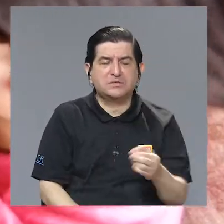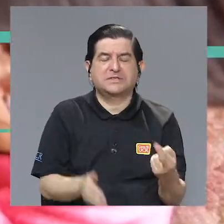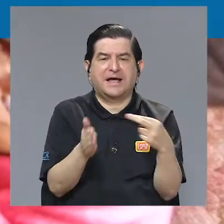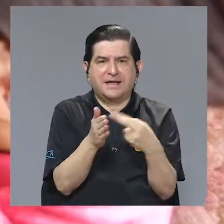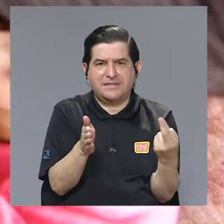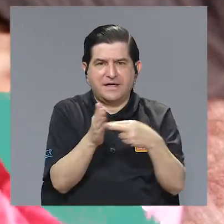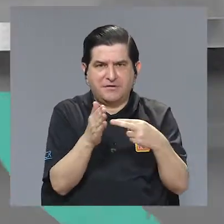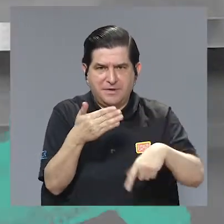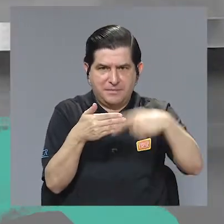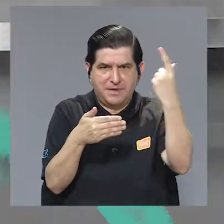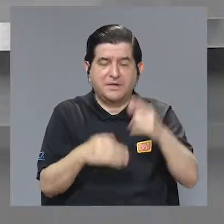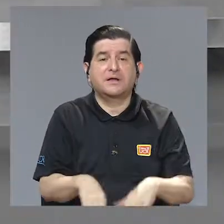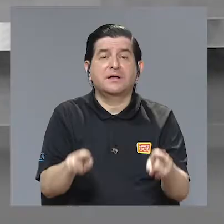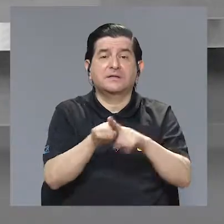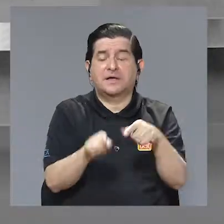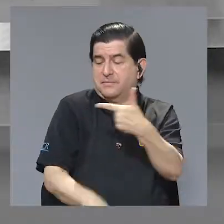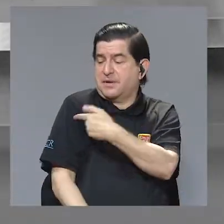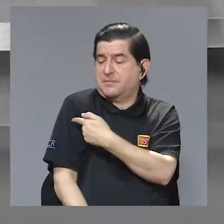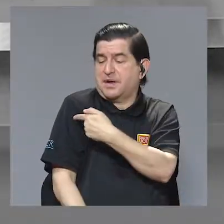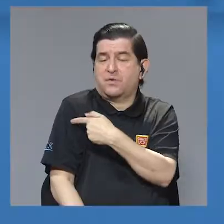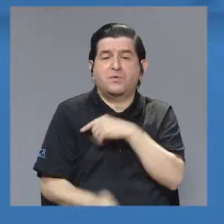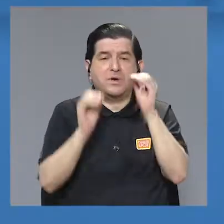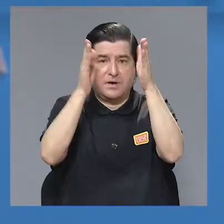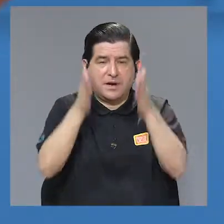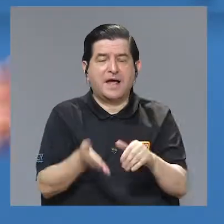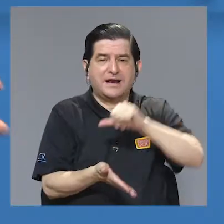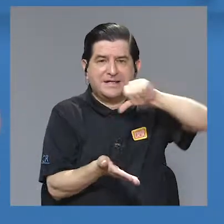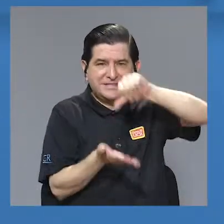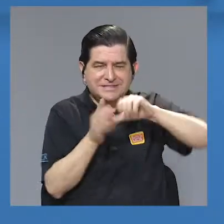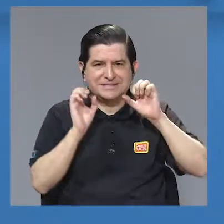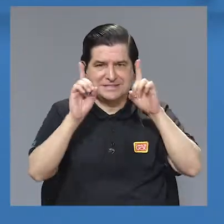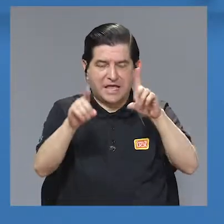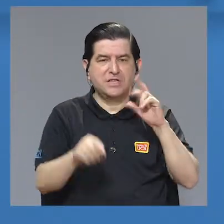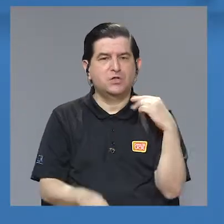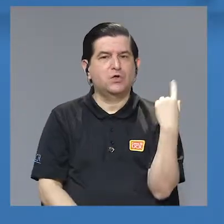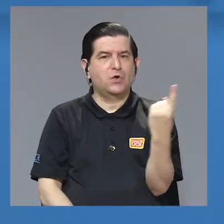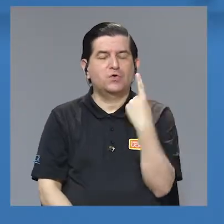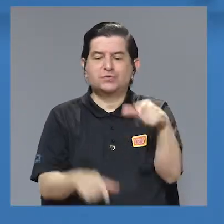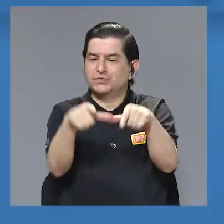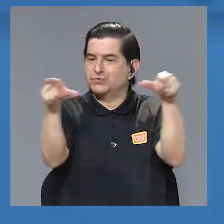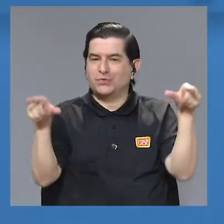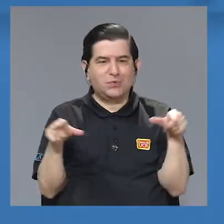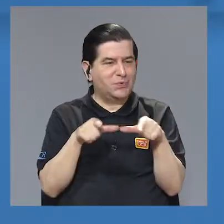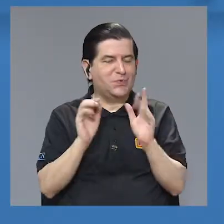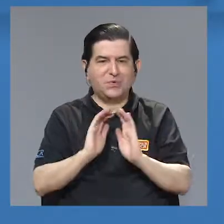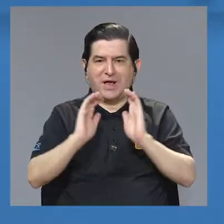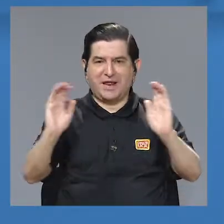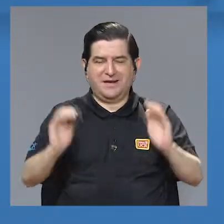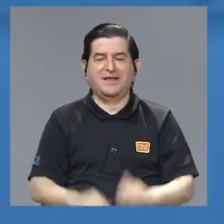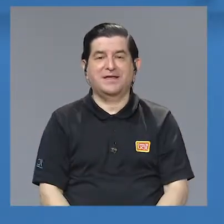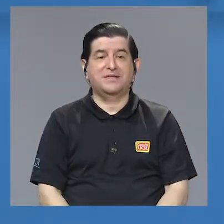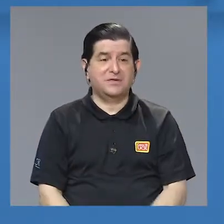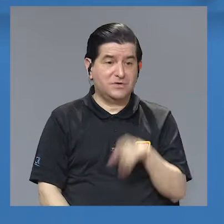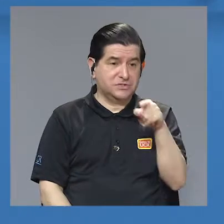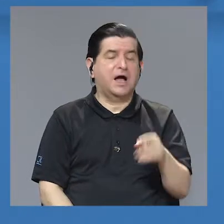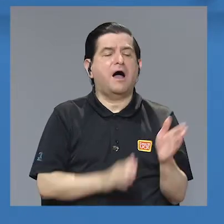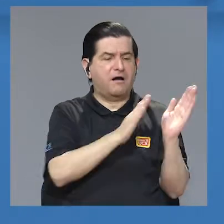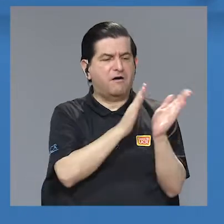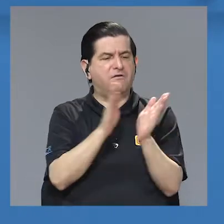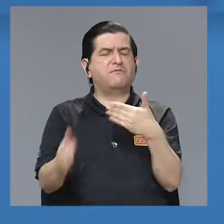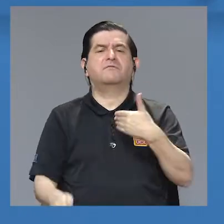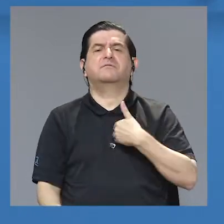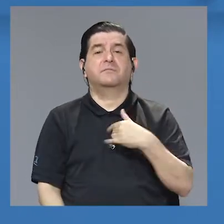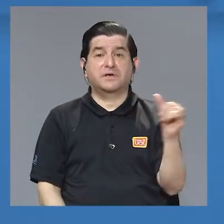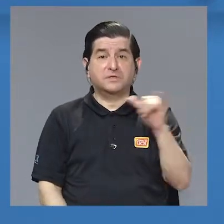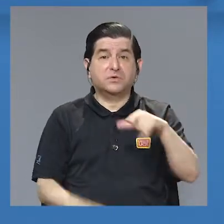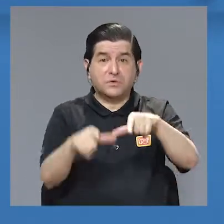porcentaje de repitencia. También vacunar a los docentes. El centro educativo no solamente es el lugar en donde los niños reciben, digamos,